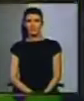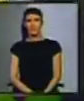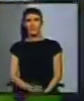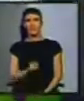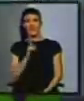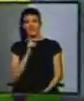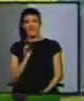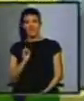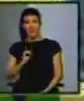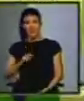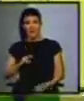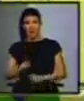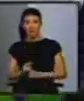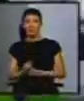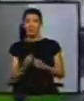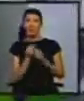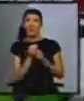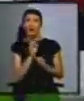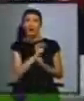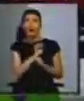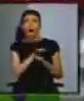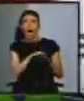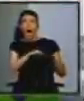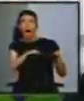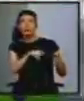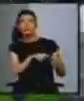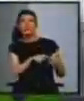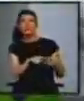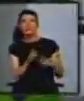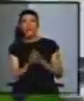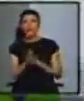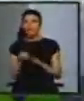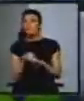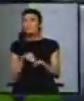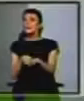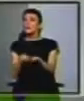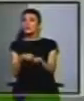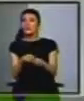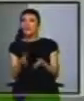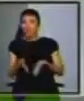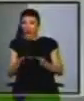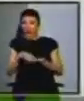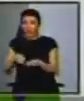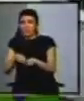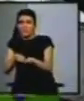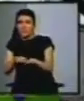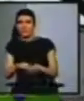Tacna está repleta de estos autos que se pelean cada centímetro de la calle.